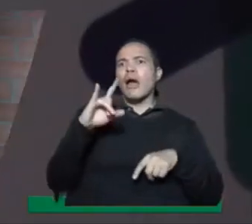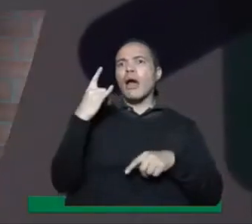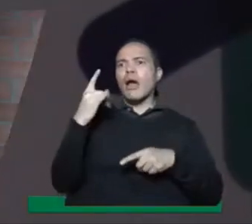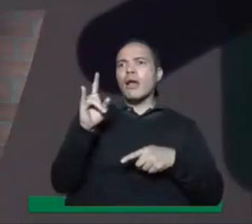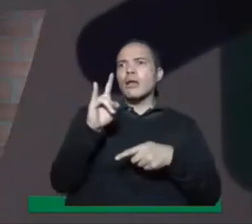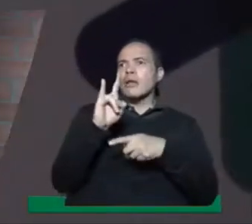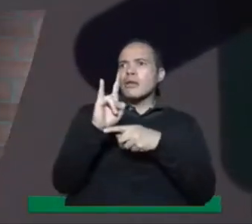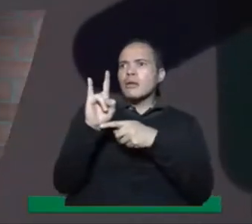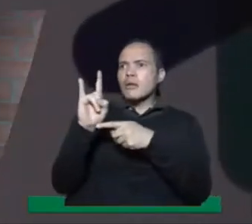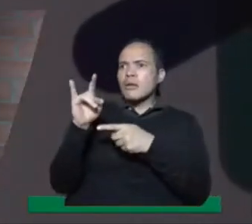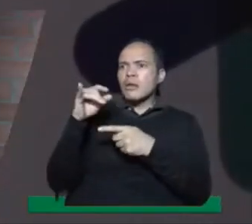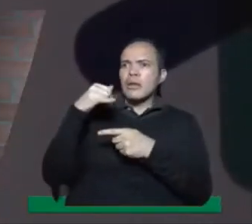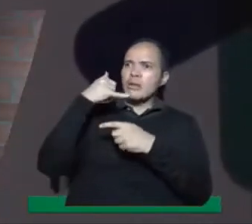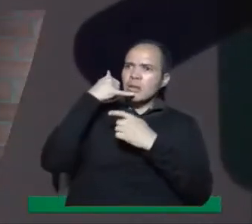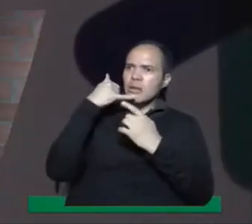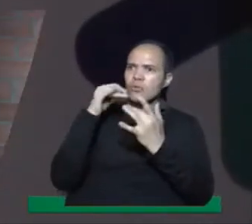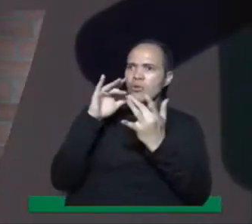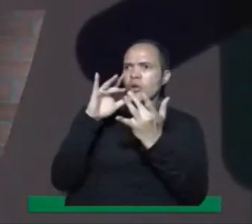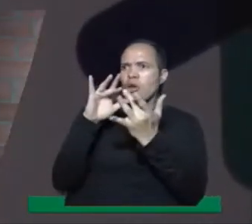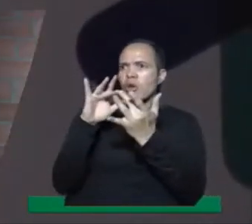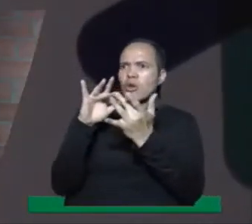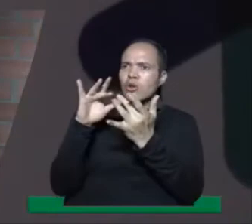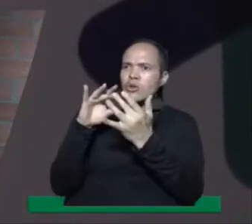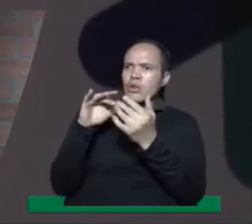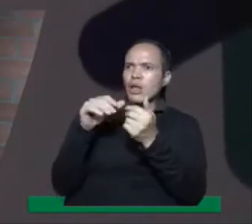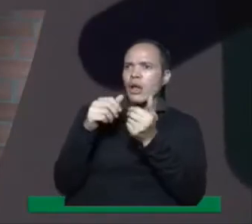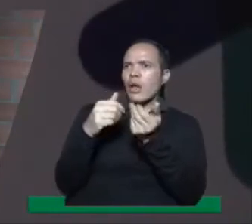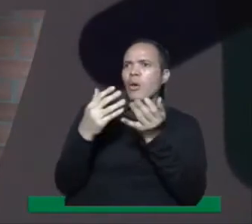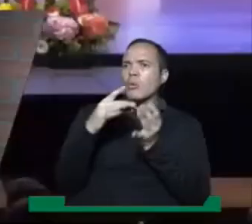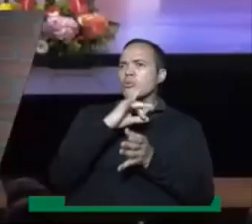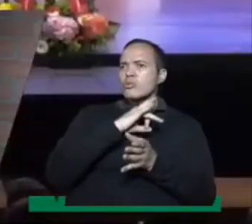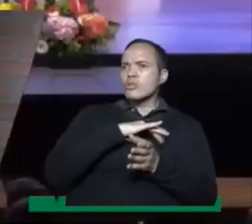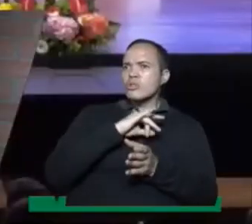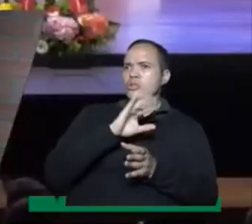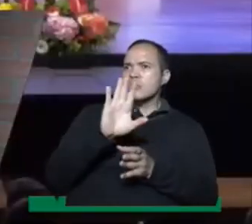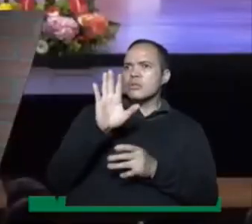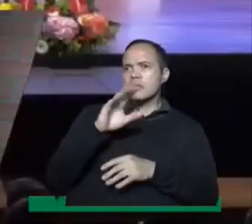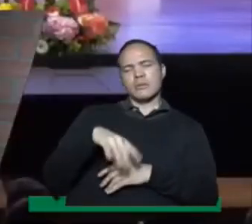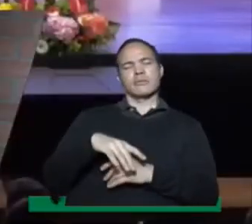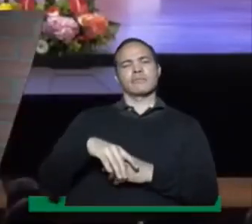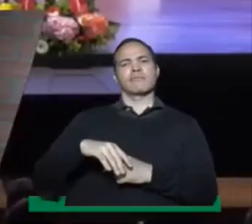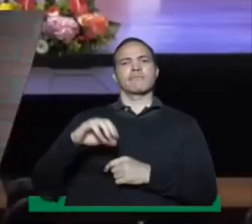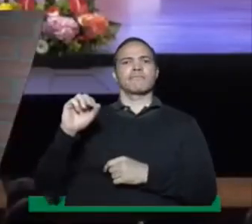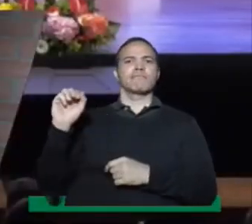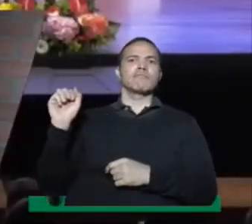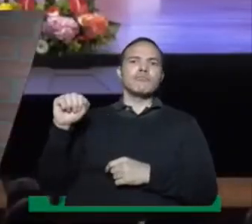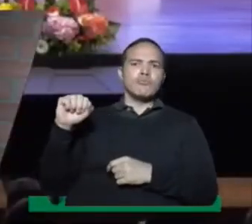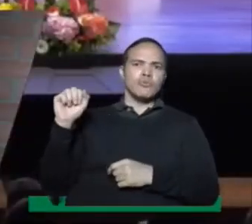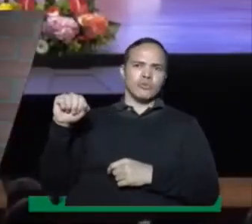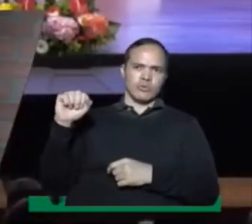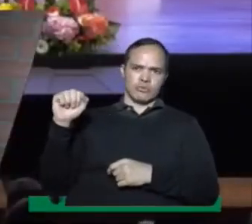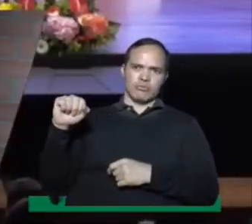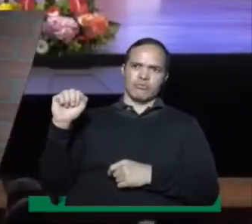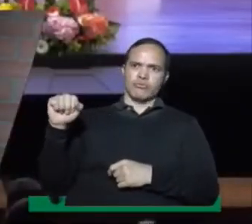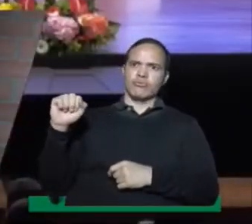en el público que quiera tener un contacto con ustedes bueno nosotros tenemos nuestros canales